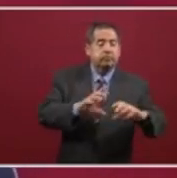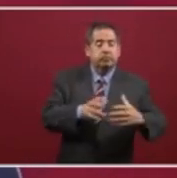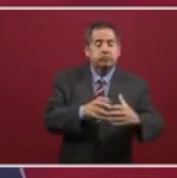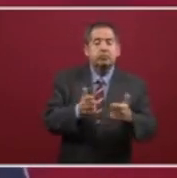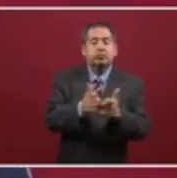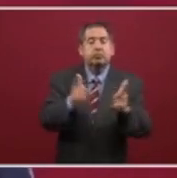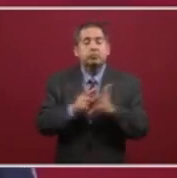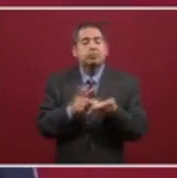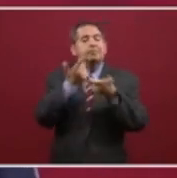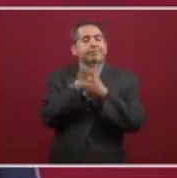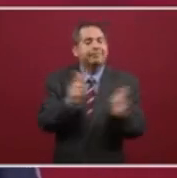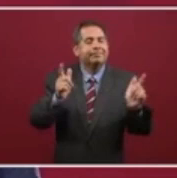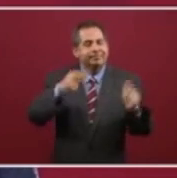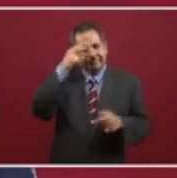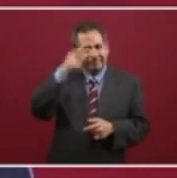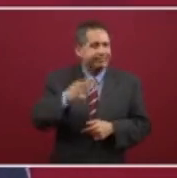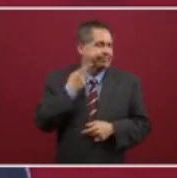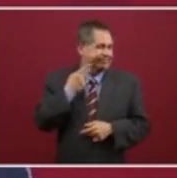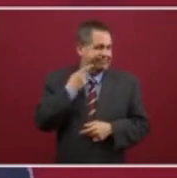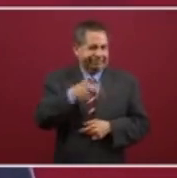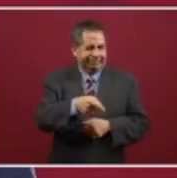Mexicano,